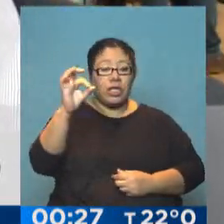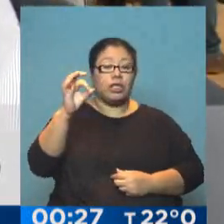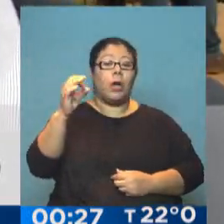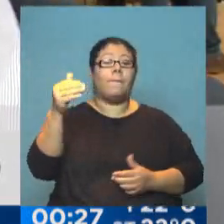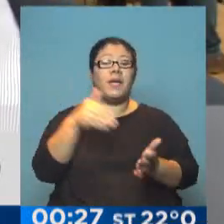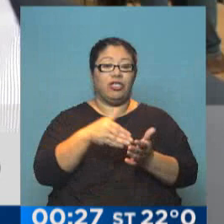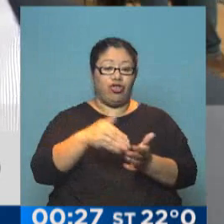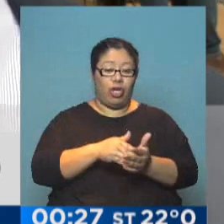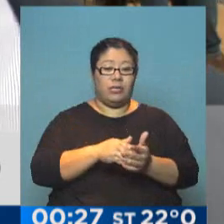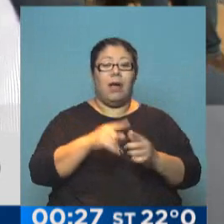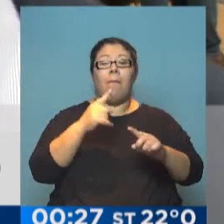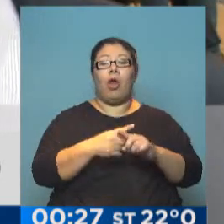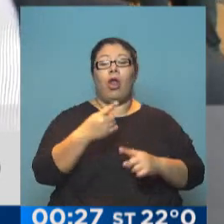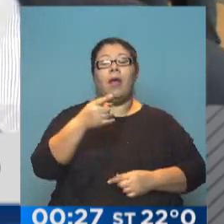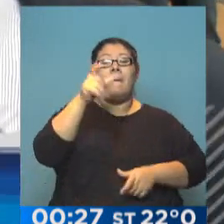gobierno.